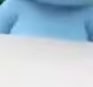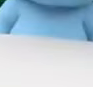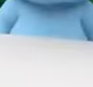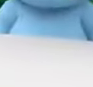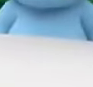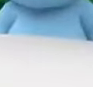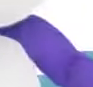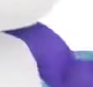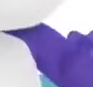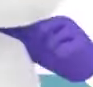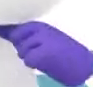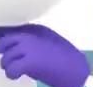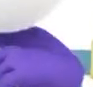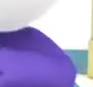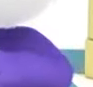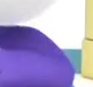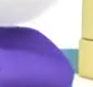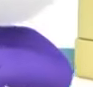No. ¡Oh, Chef Franny!